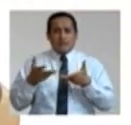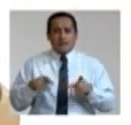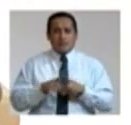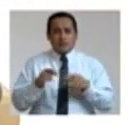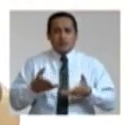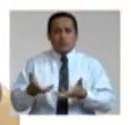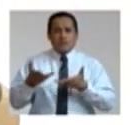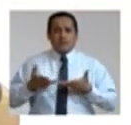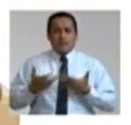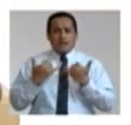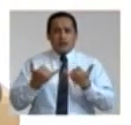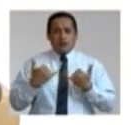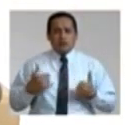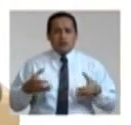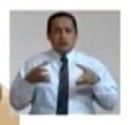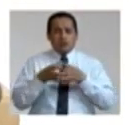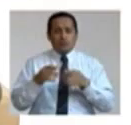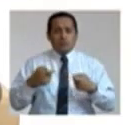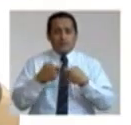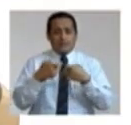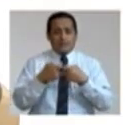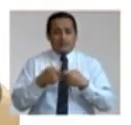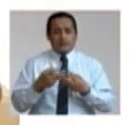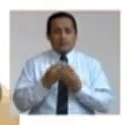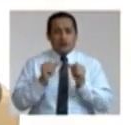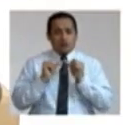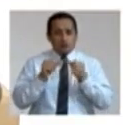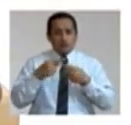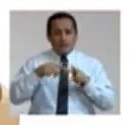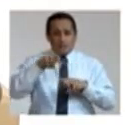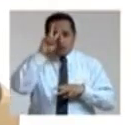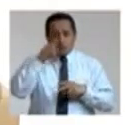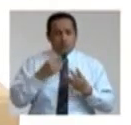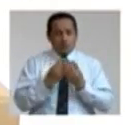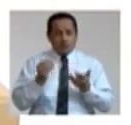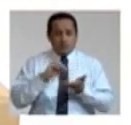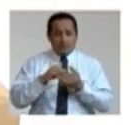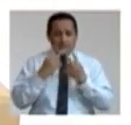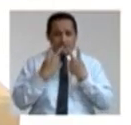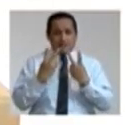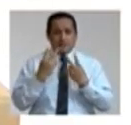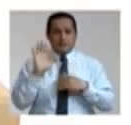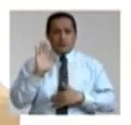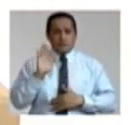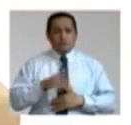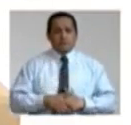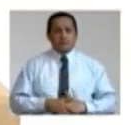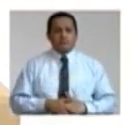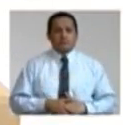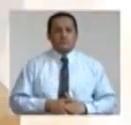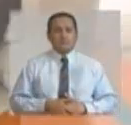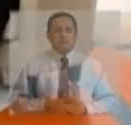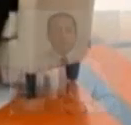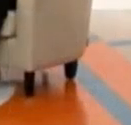tema del programa nos lo pueden hacer llegar a nuestras cuentas en las redes sociales. Continúa en TV Perú, mucho más que ver.